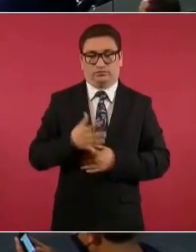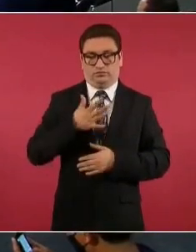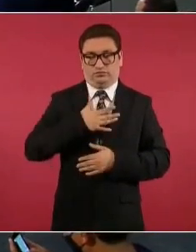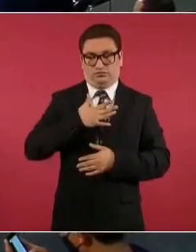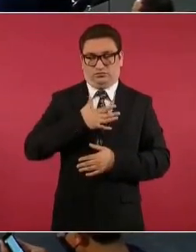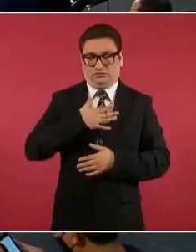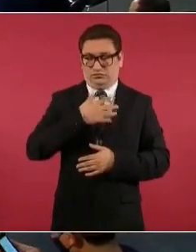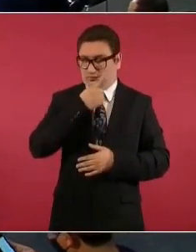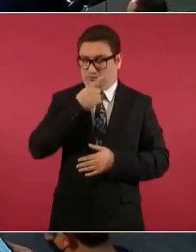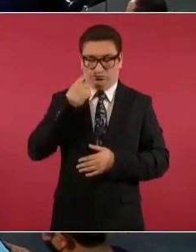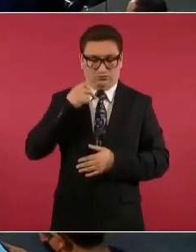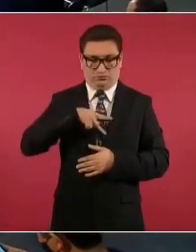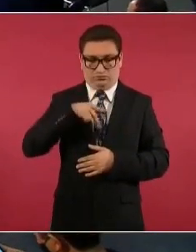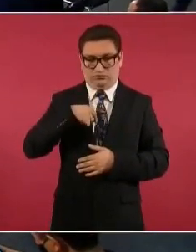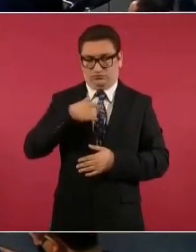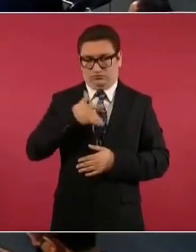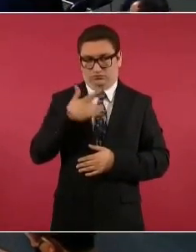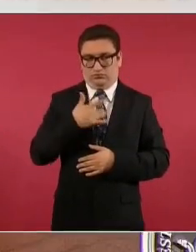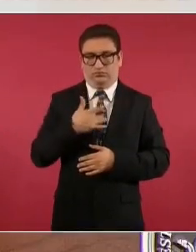interpretación,